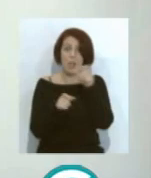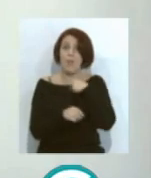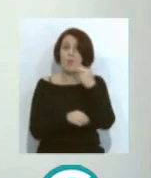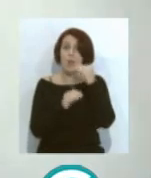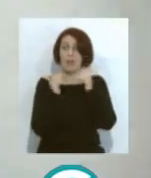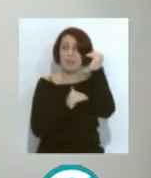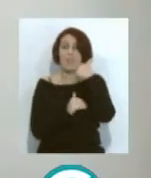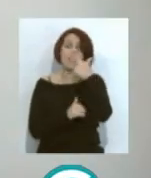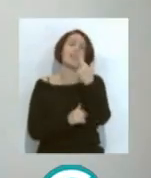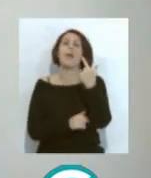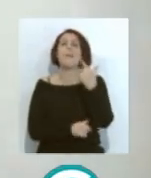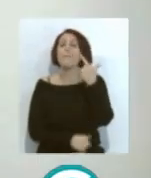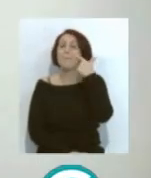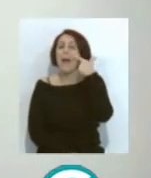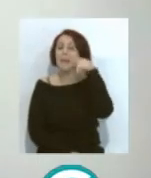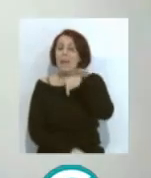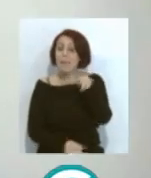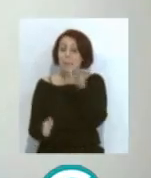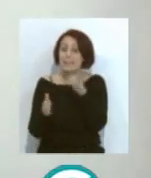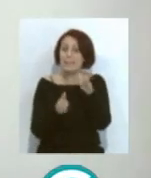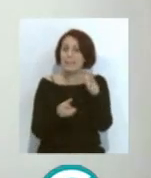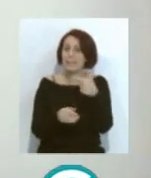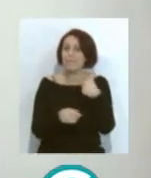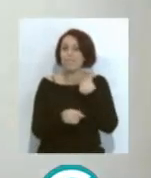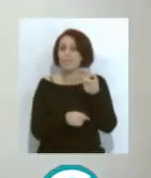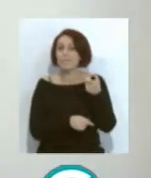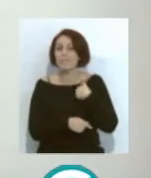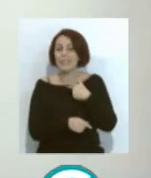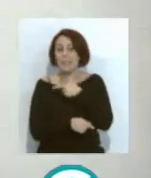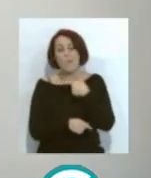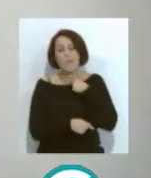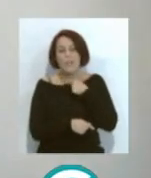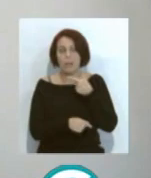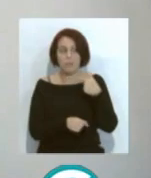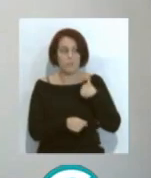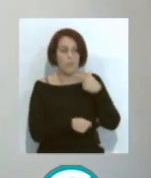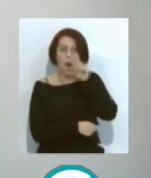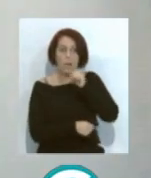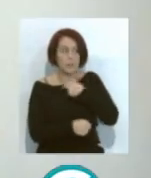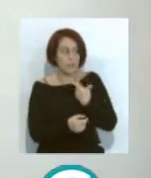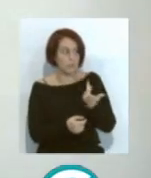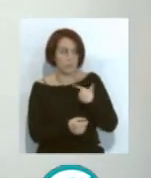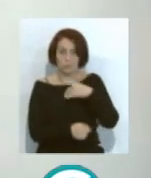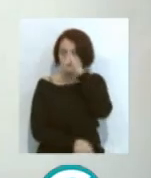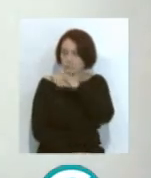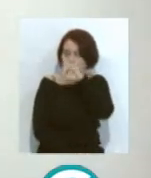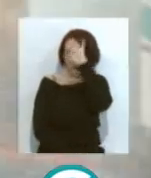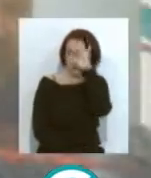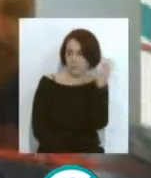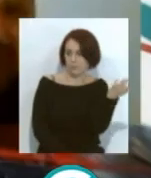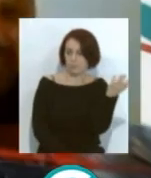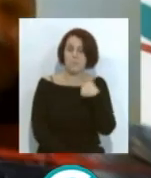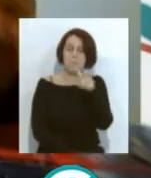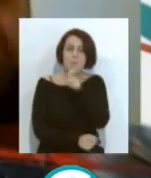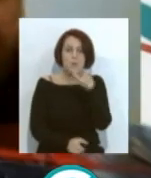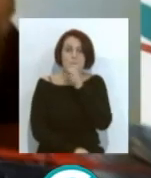que tú le dices, mira, en esta partecita me gustaría, y te enseñan un abanico que tú no, a lo mejor no imaginabas, ¿no? O sea, son